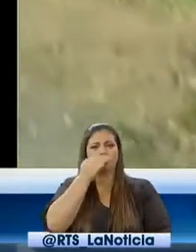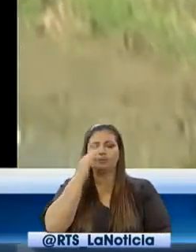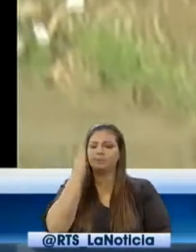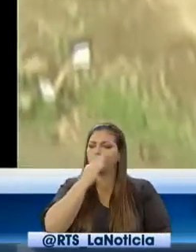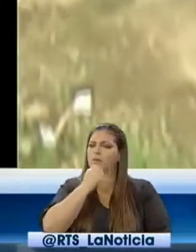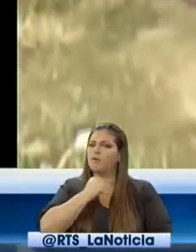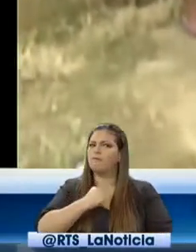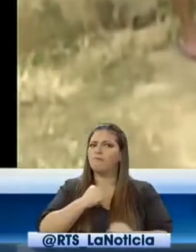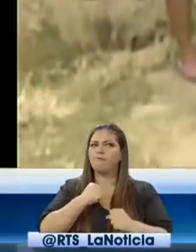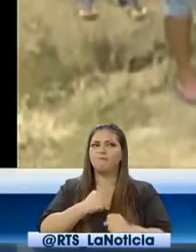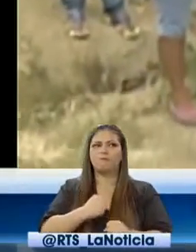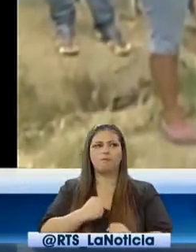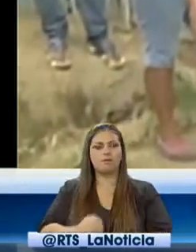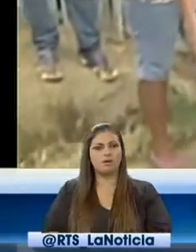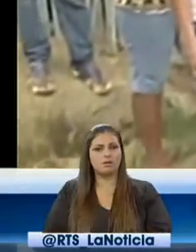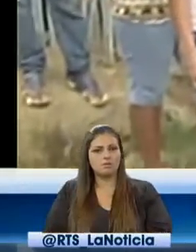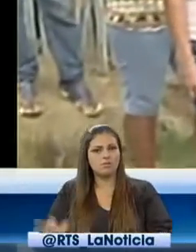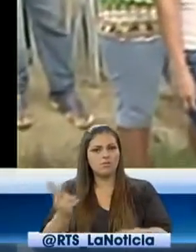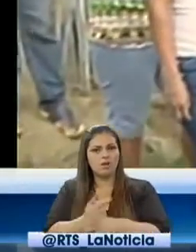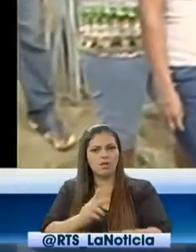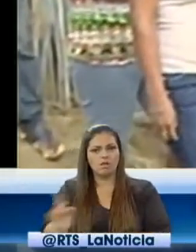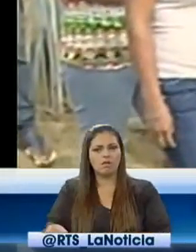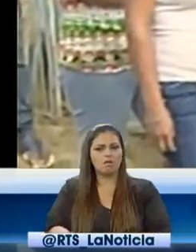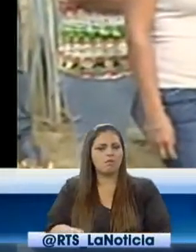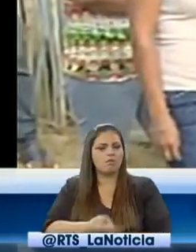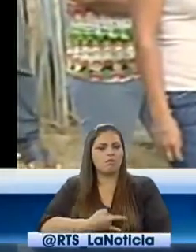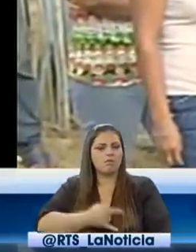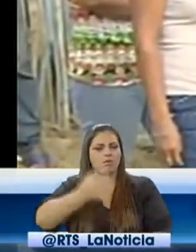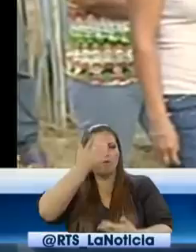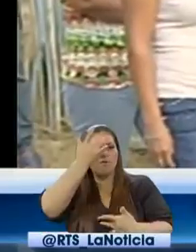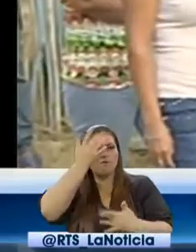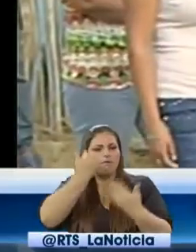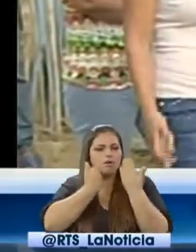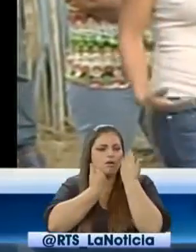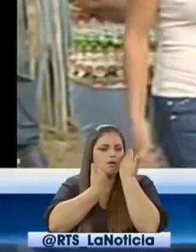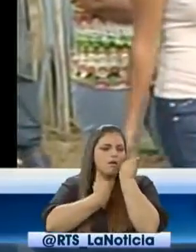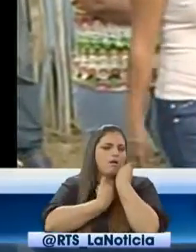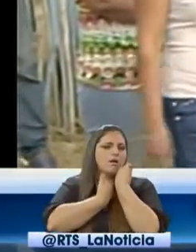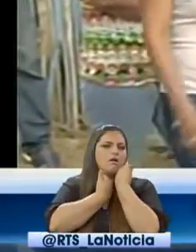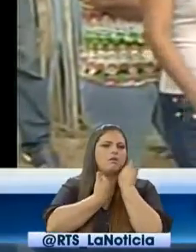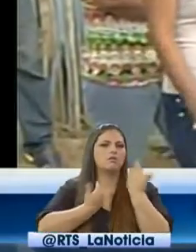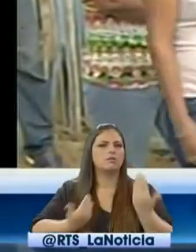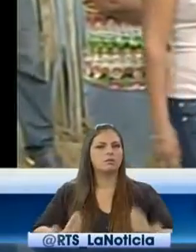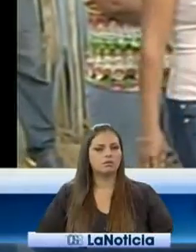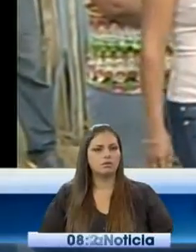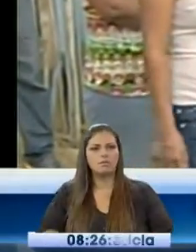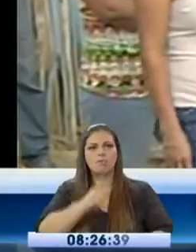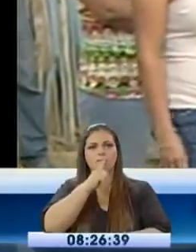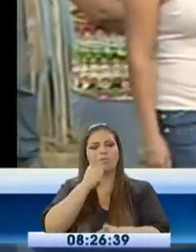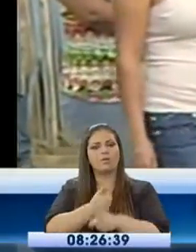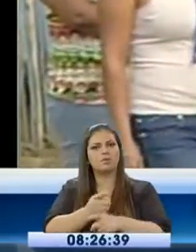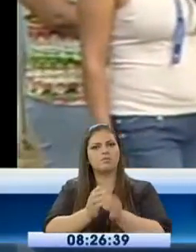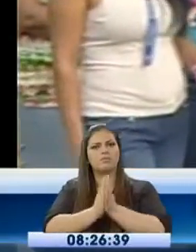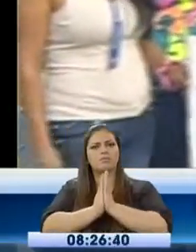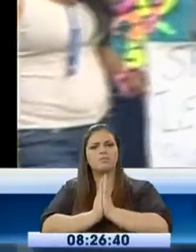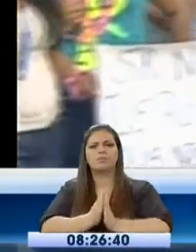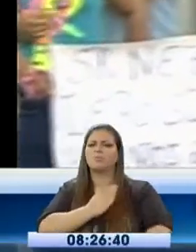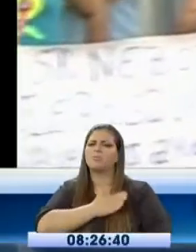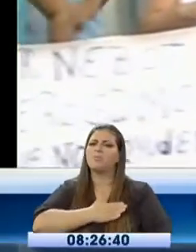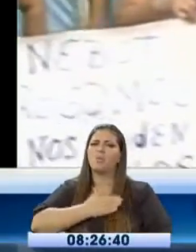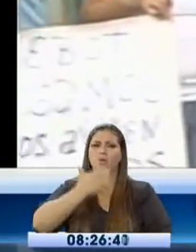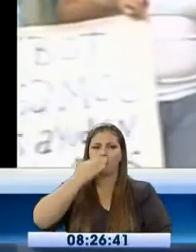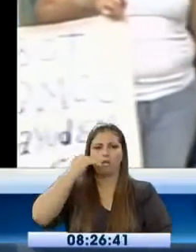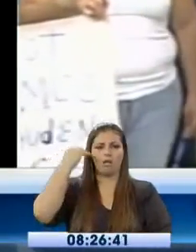tiene una afectación total en la salud, en el bienestar de nuestros familiares. Por eso le pedimos a nuestro